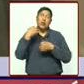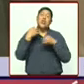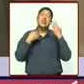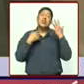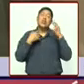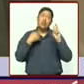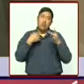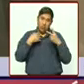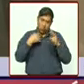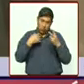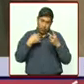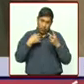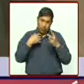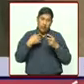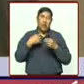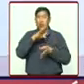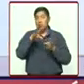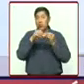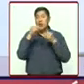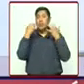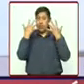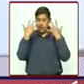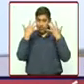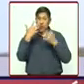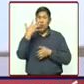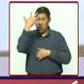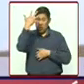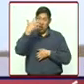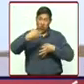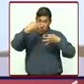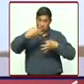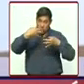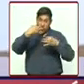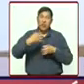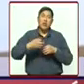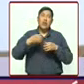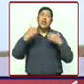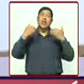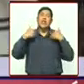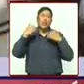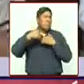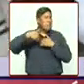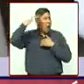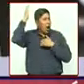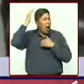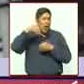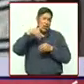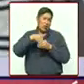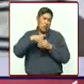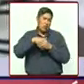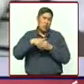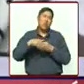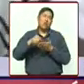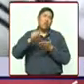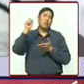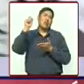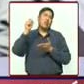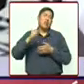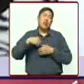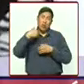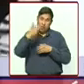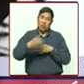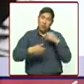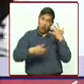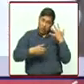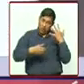5 suplentes. Los magistrados titulares serán los 5 postulantes que obtengan el mayor número de votos válidos y los